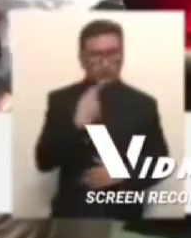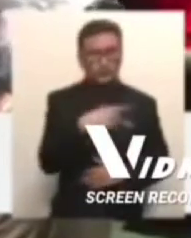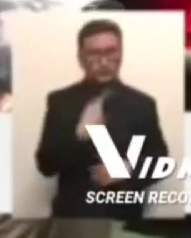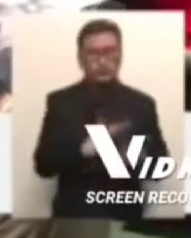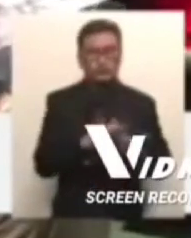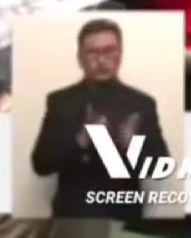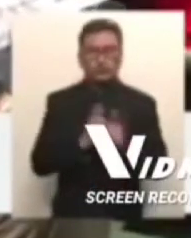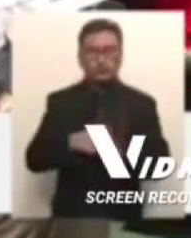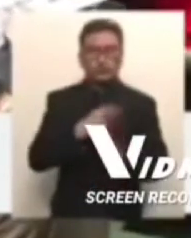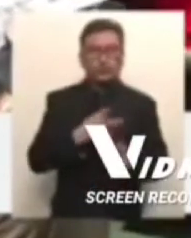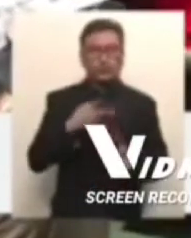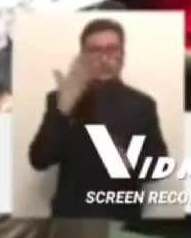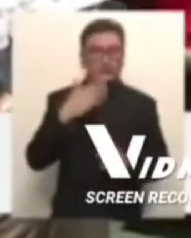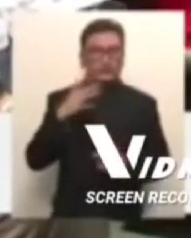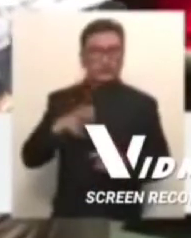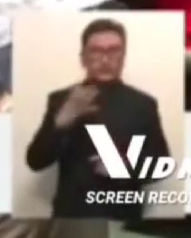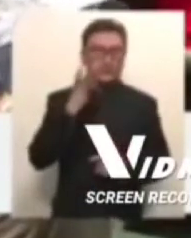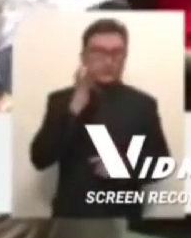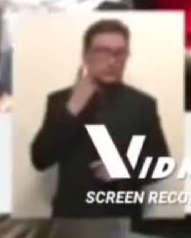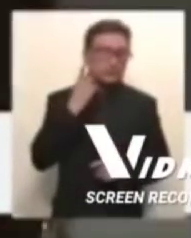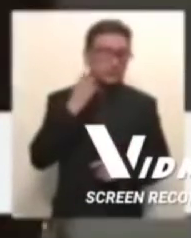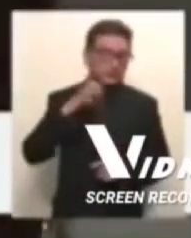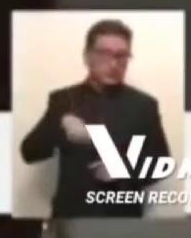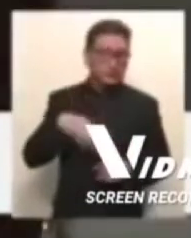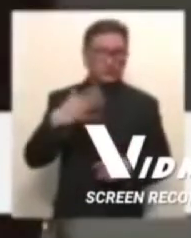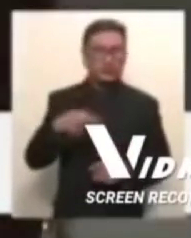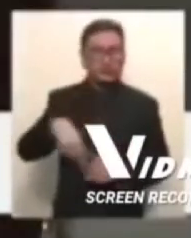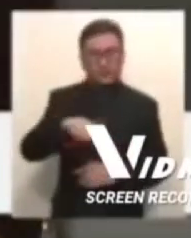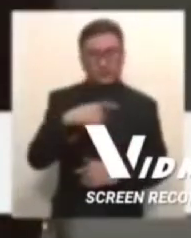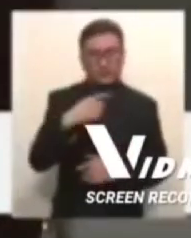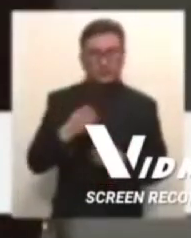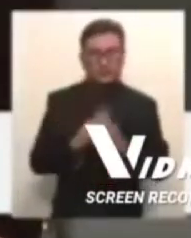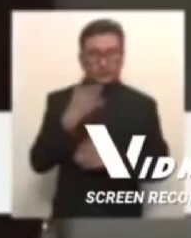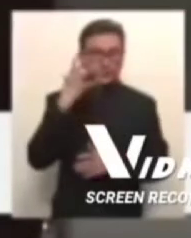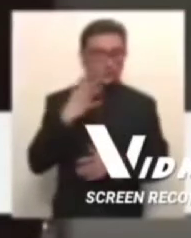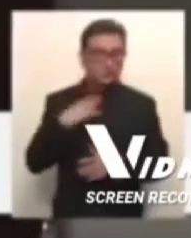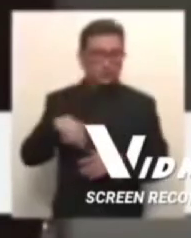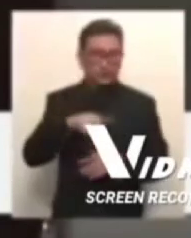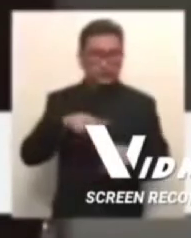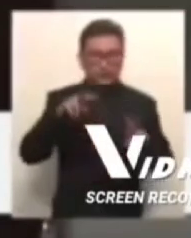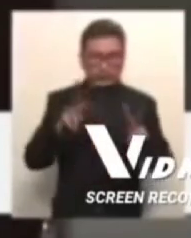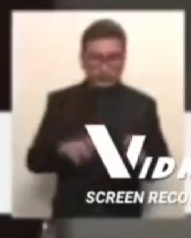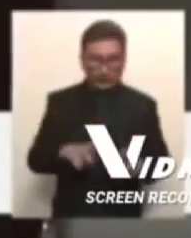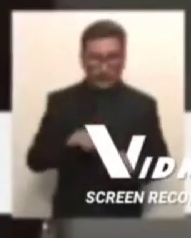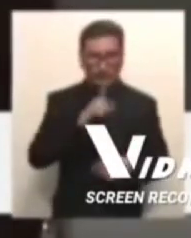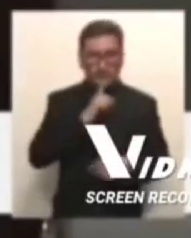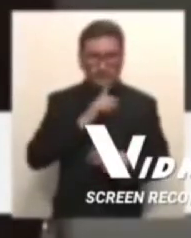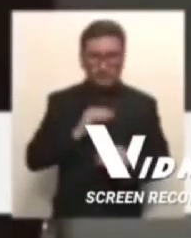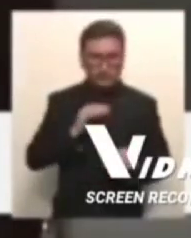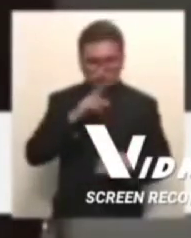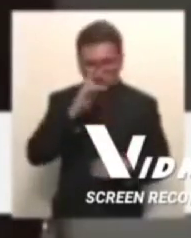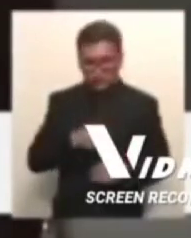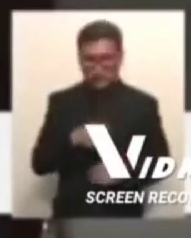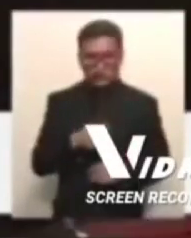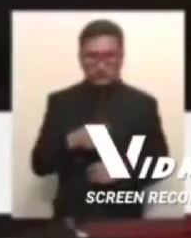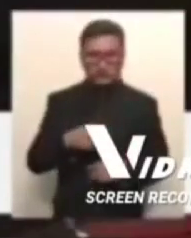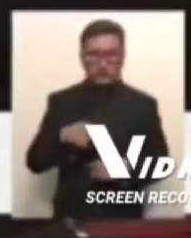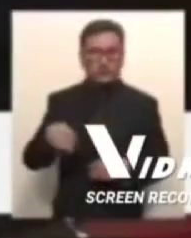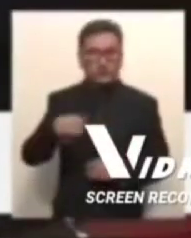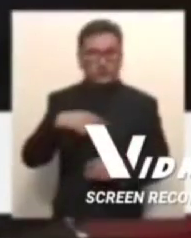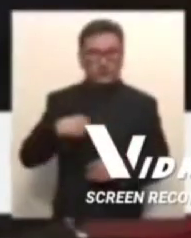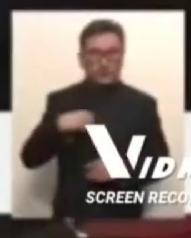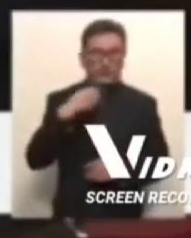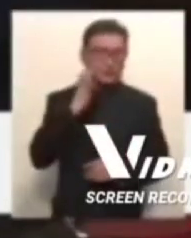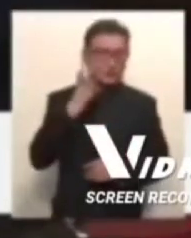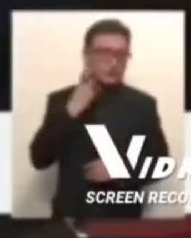del Congreso de Nuevo León el que determinó un tema de censura sobre un